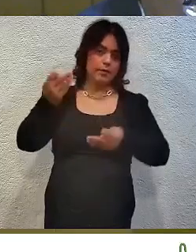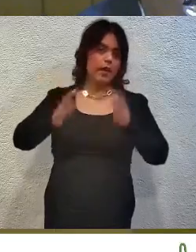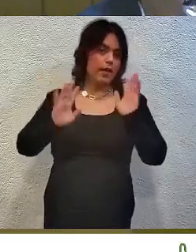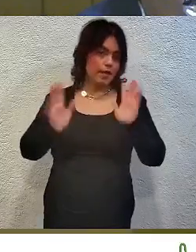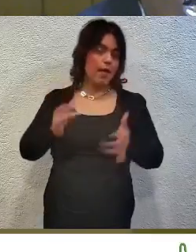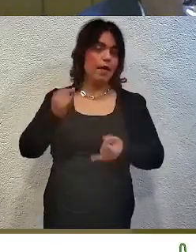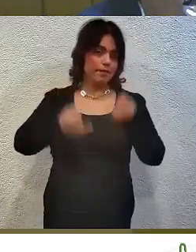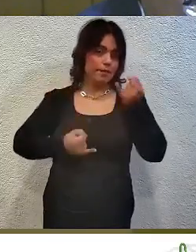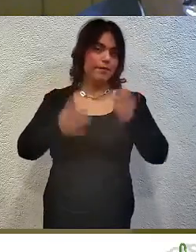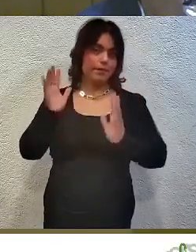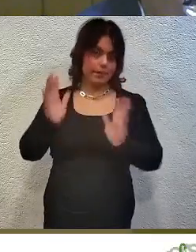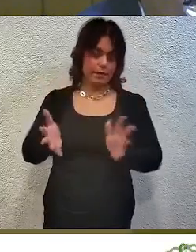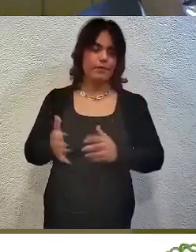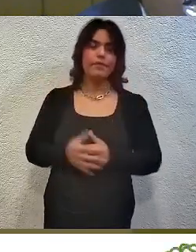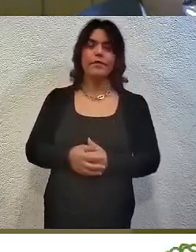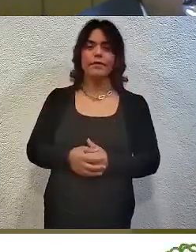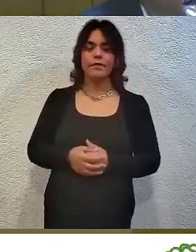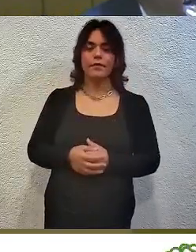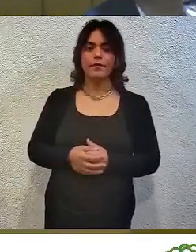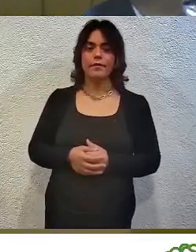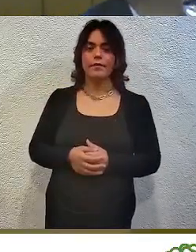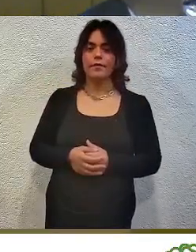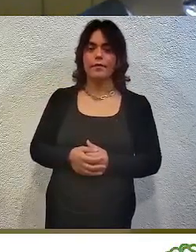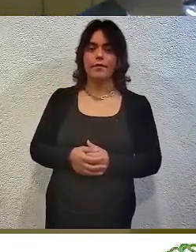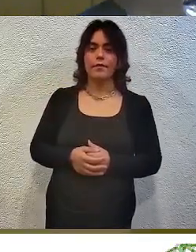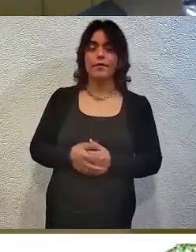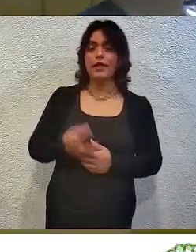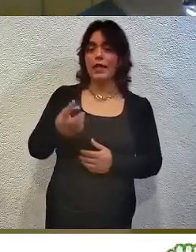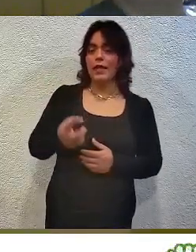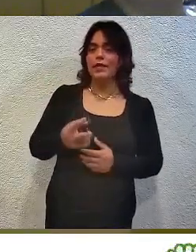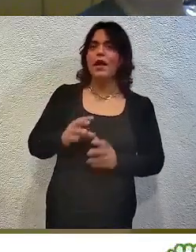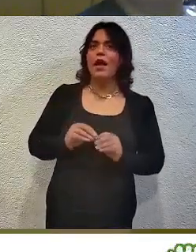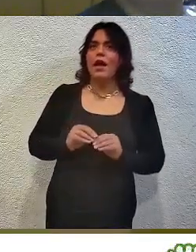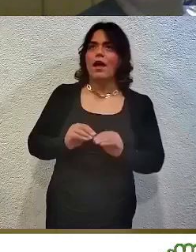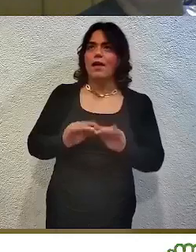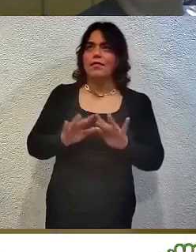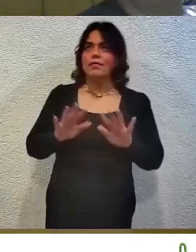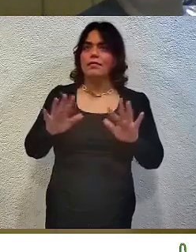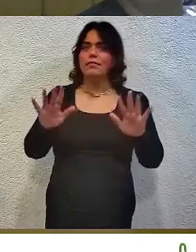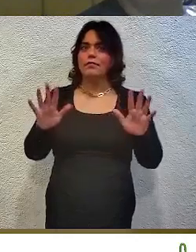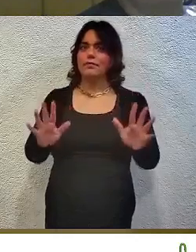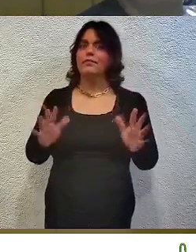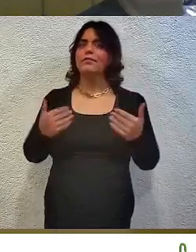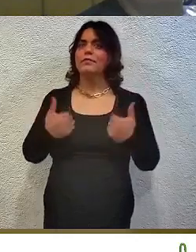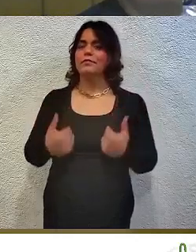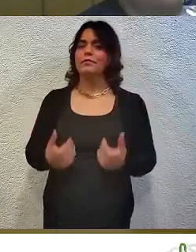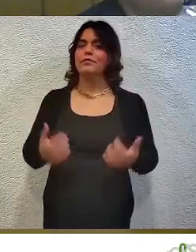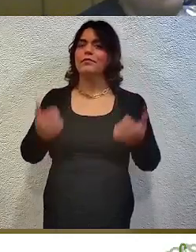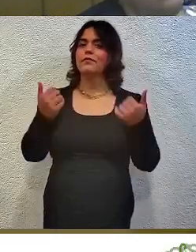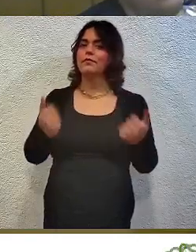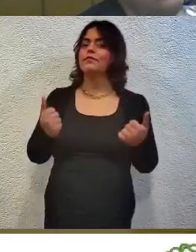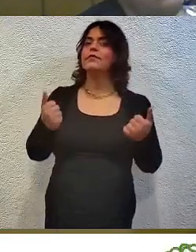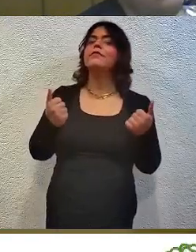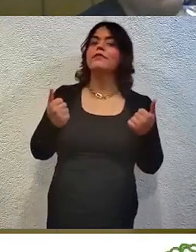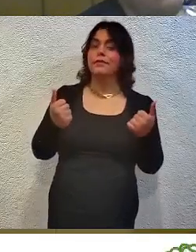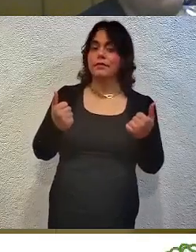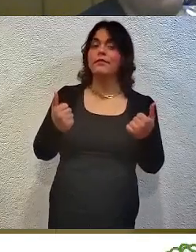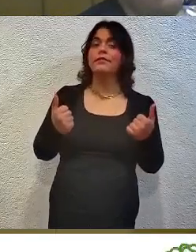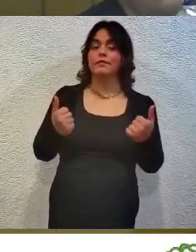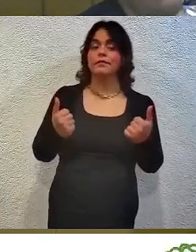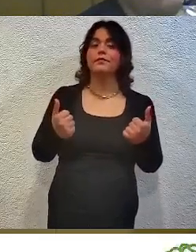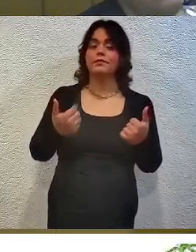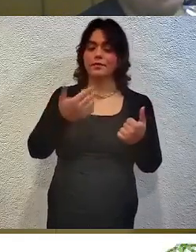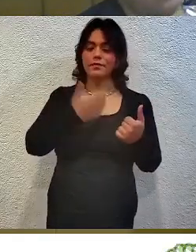Entonces, ahí ya tenemos un poco de luz de que, como lo decía también en la intervención